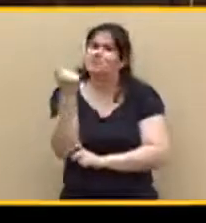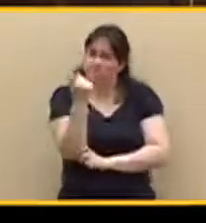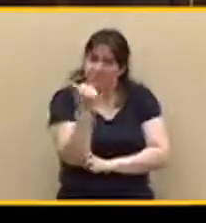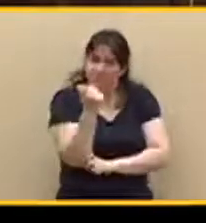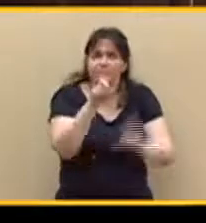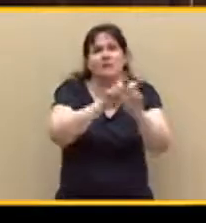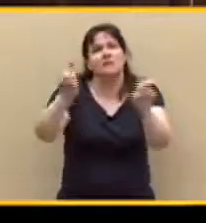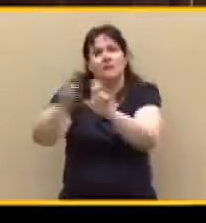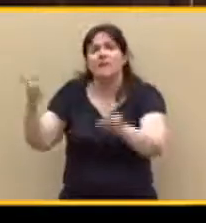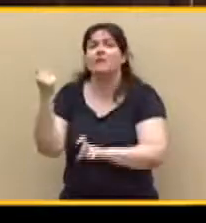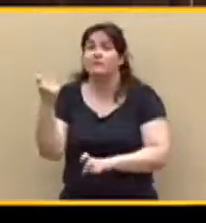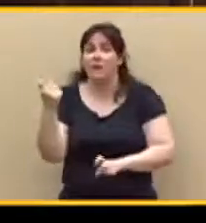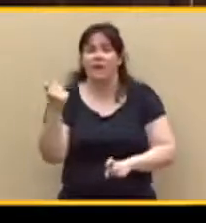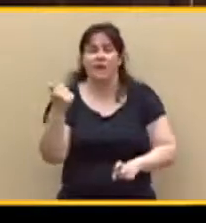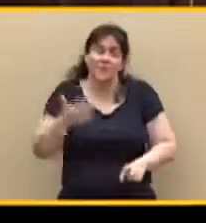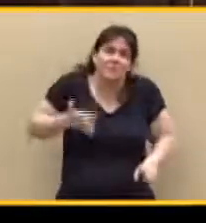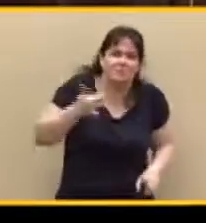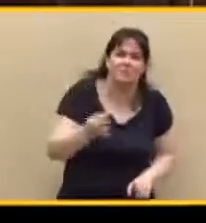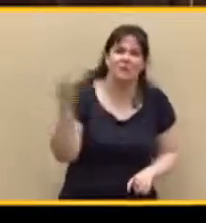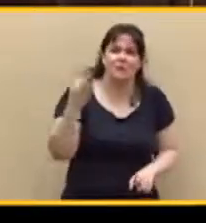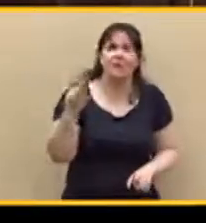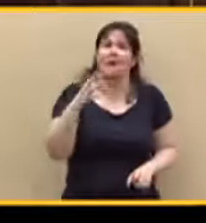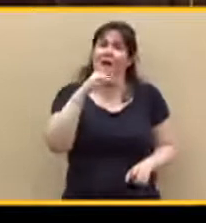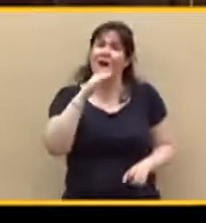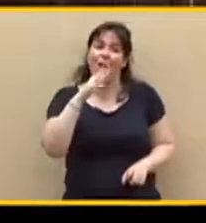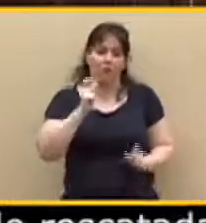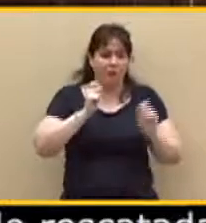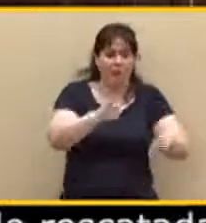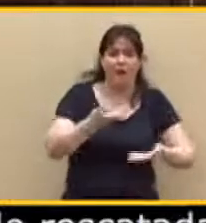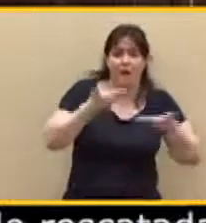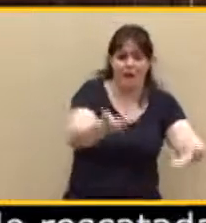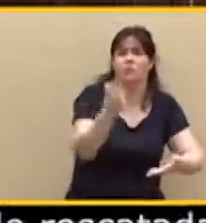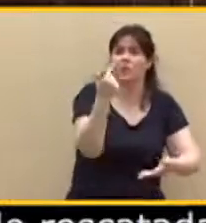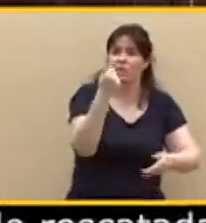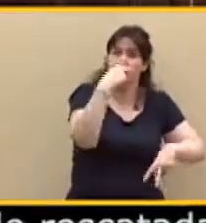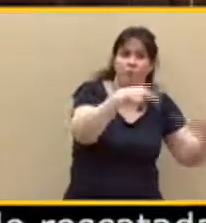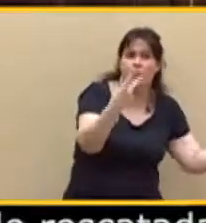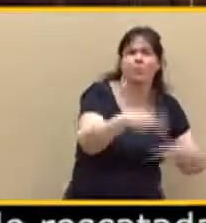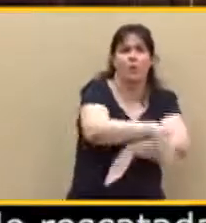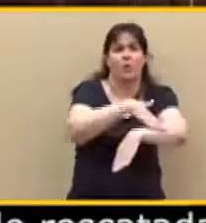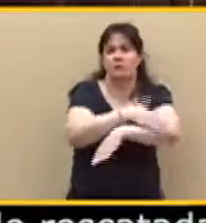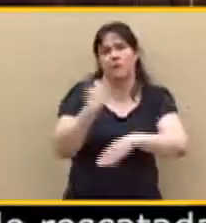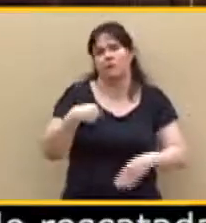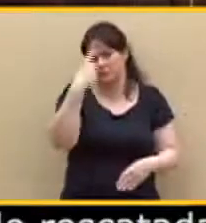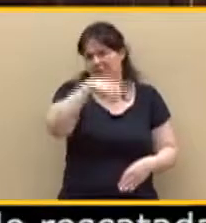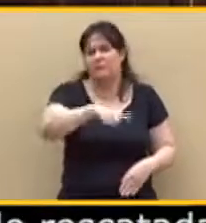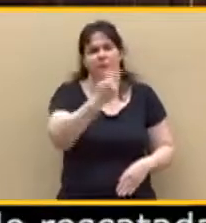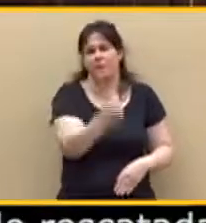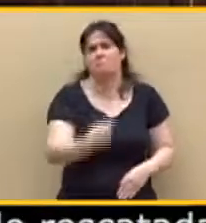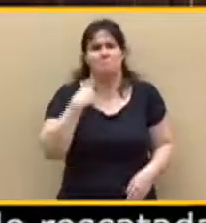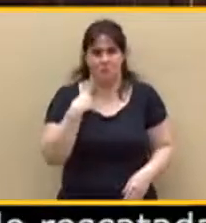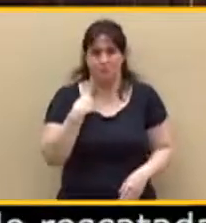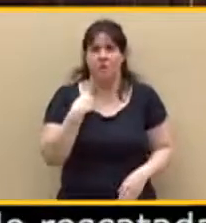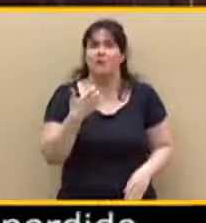Entidades financieras que, para colmo, han sido rescatadas con un dinero público que el Estado ya da por perdido. Cuando se trata de socializar las